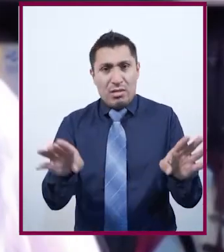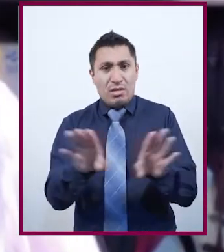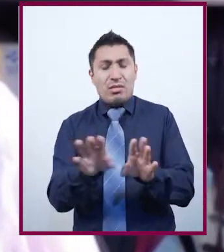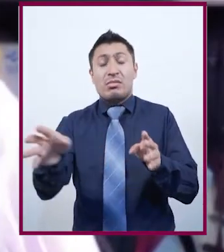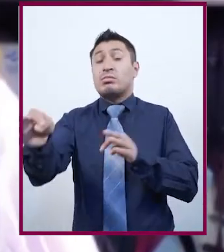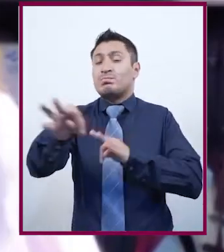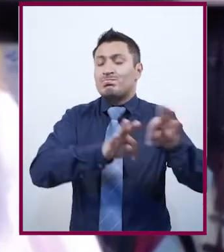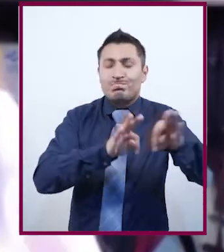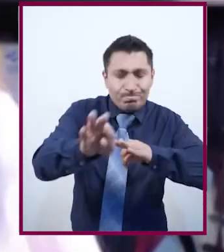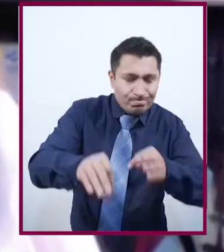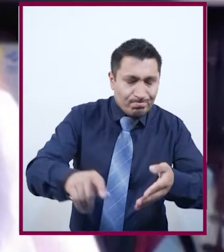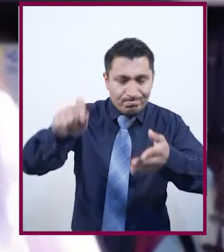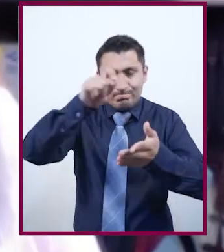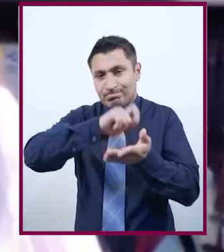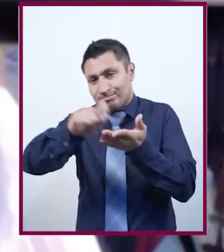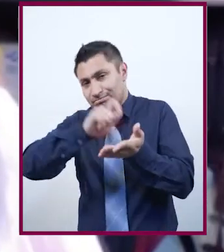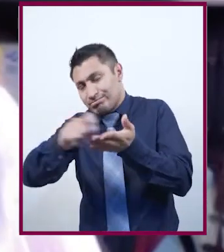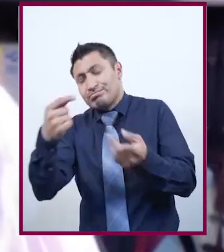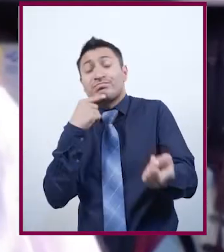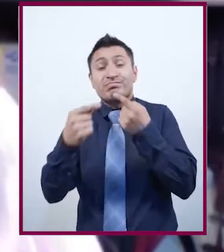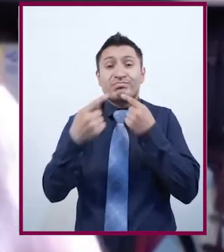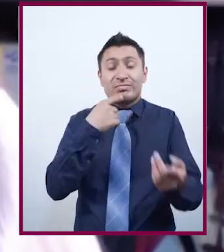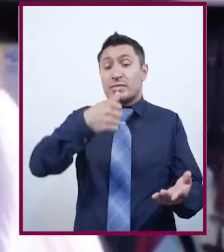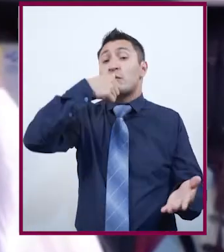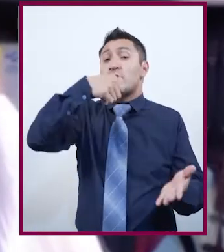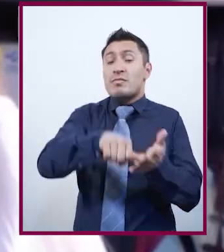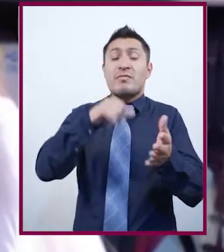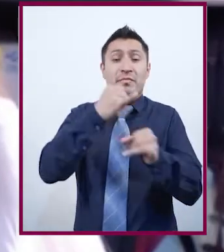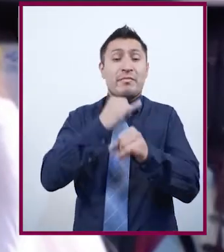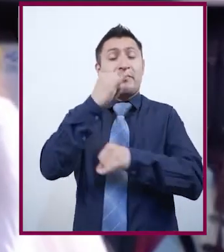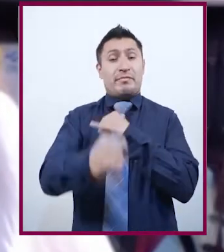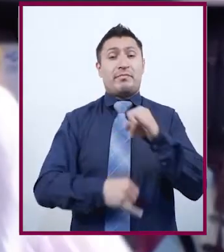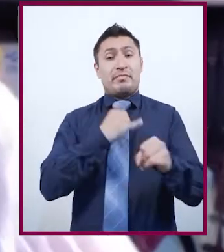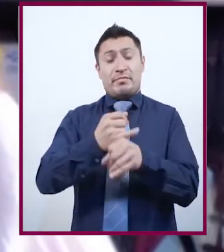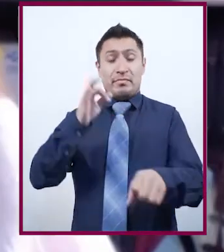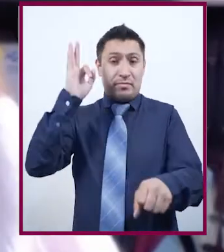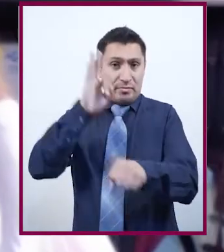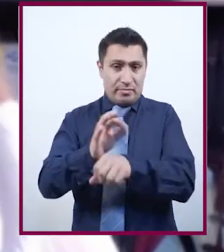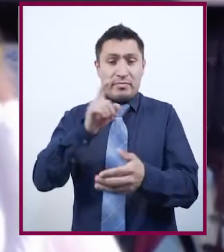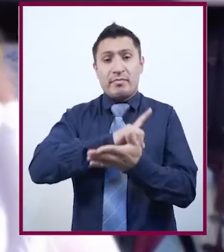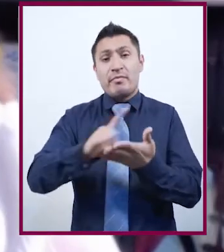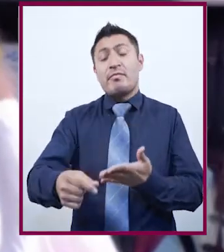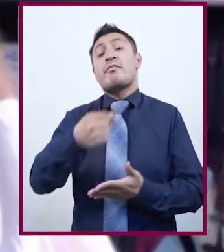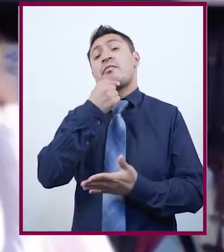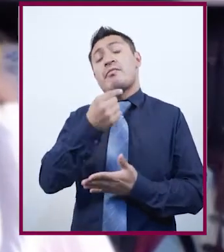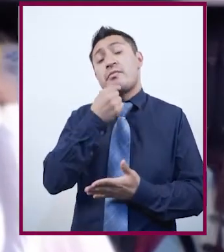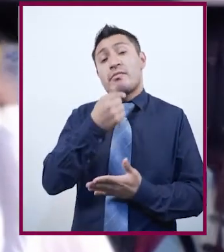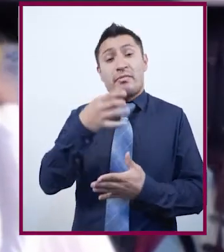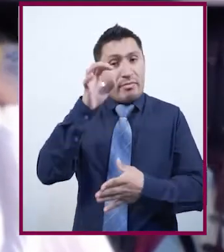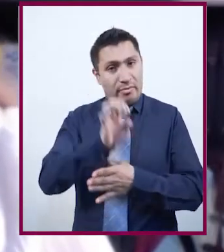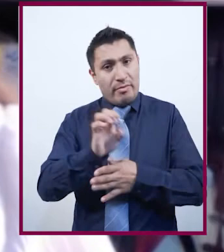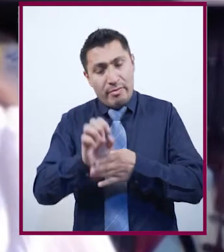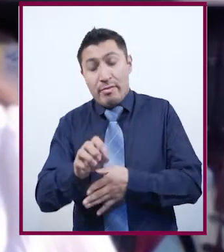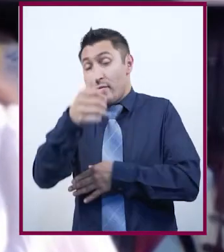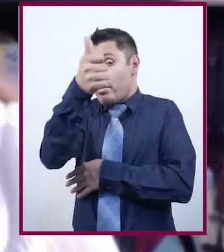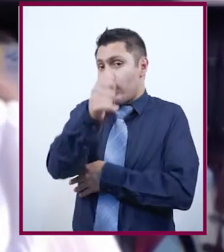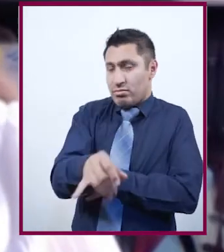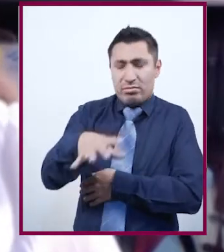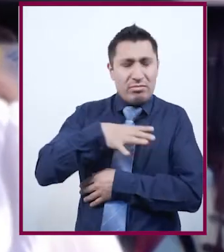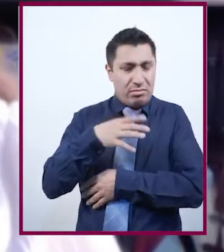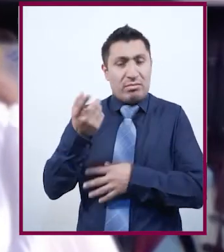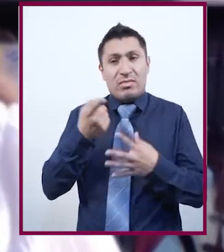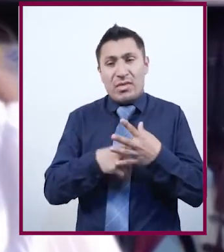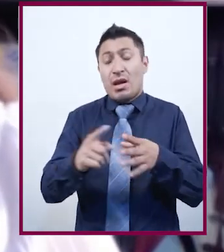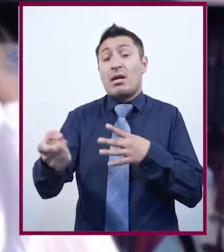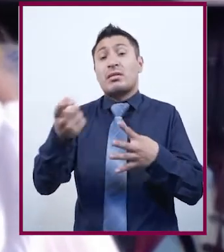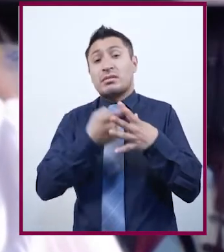una carta internacional que pueda proteger a los derechos del niño. Y entonces es así como surgen estas discusiones en